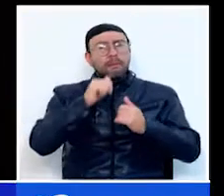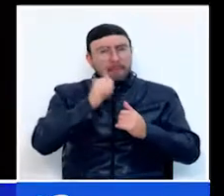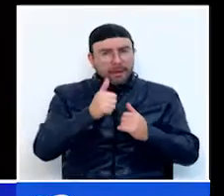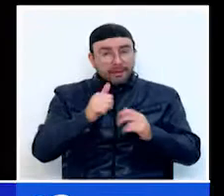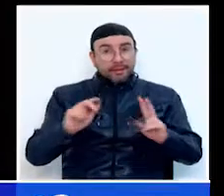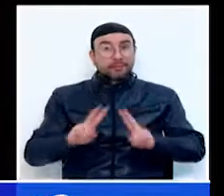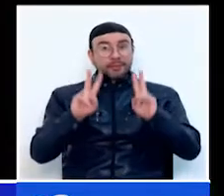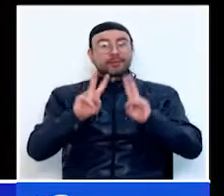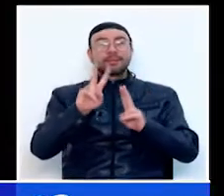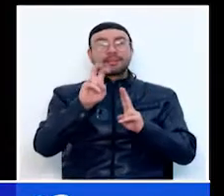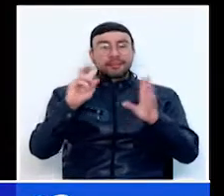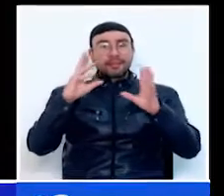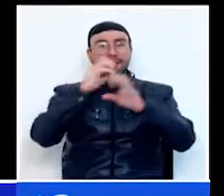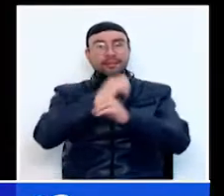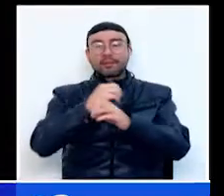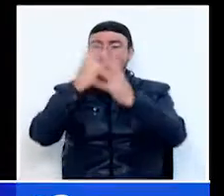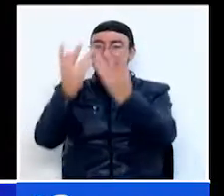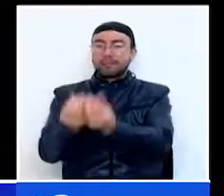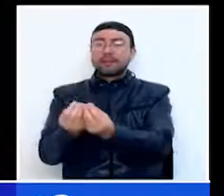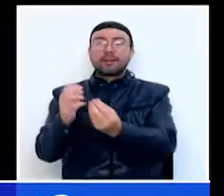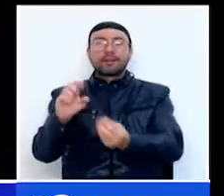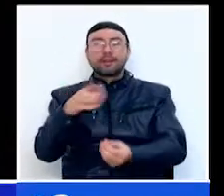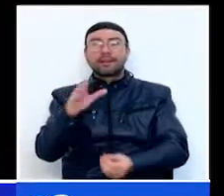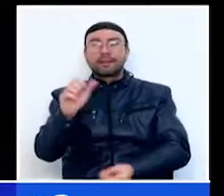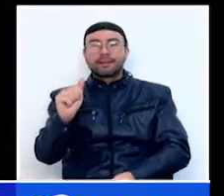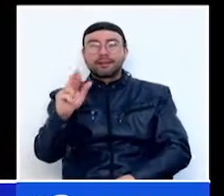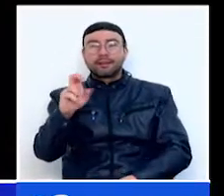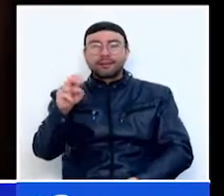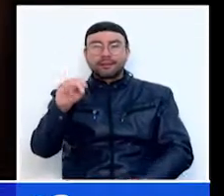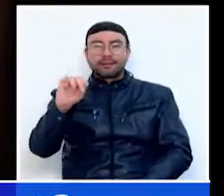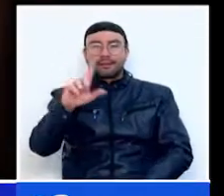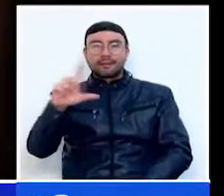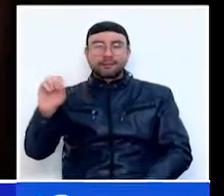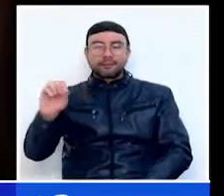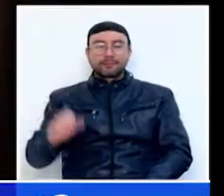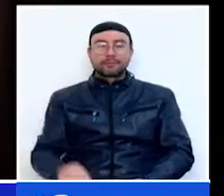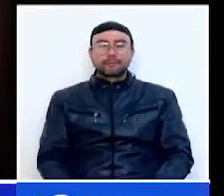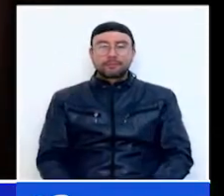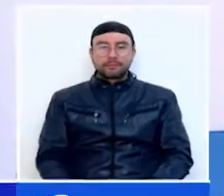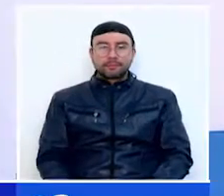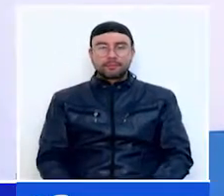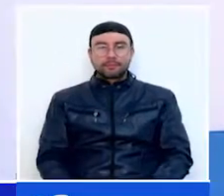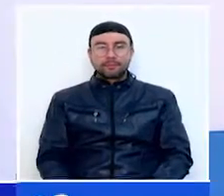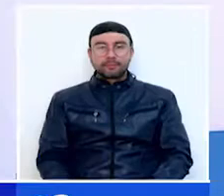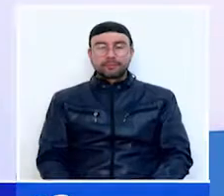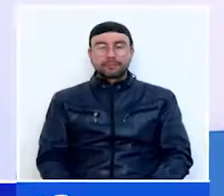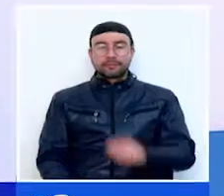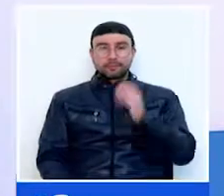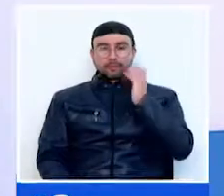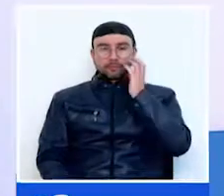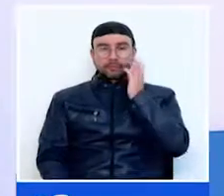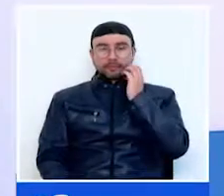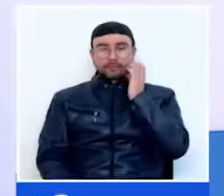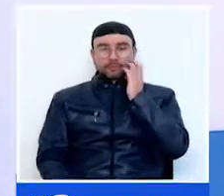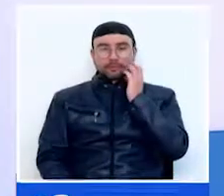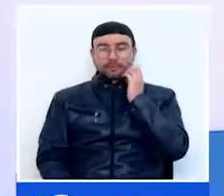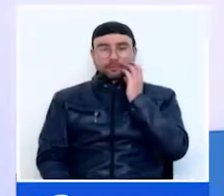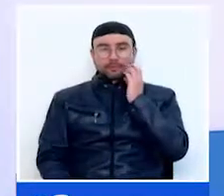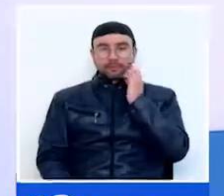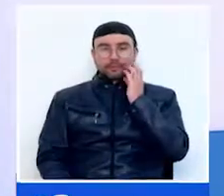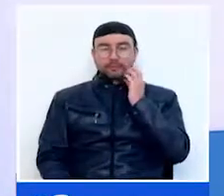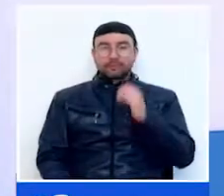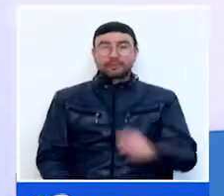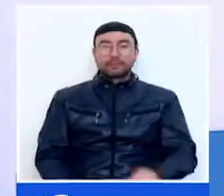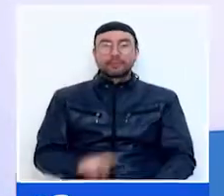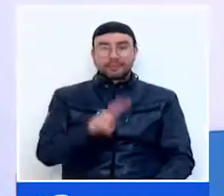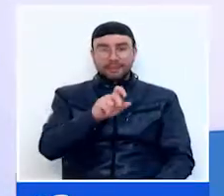las 7 p.m. en la vereda El Arenillo. Te conviertes como en polvo. Este 7, 8 y 9 de mayo,